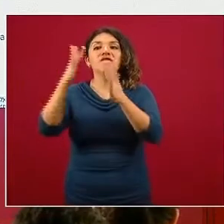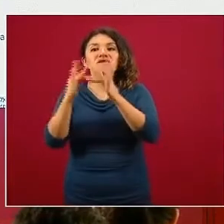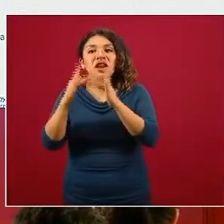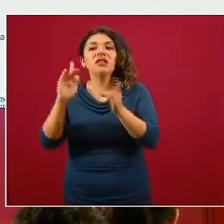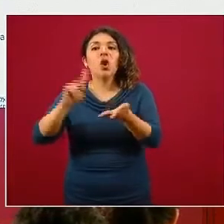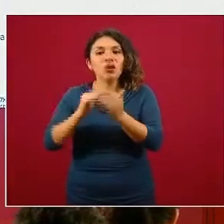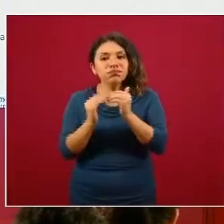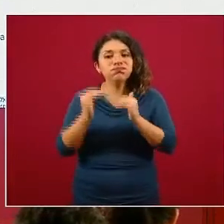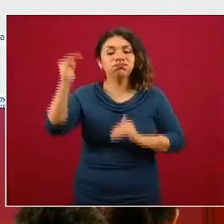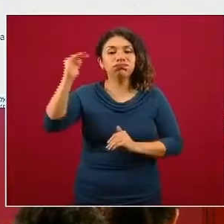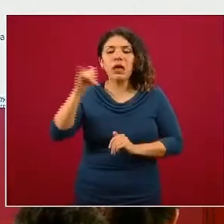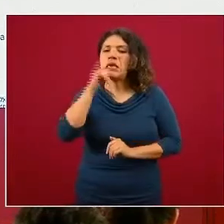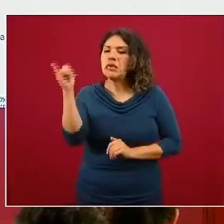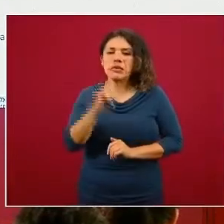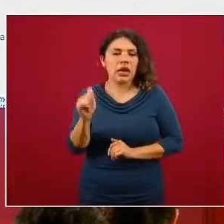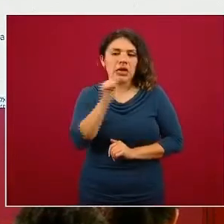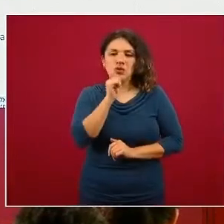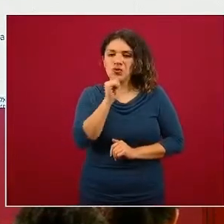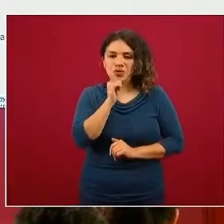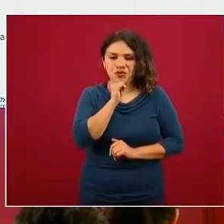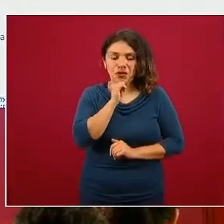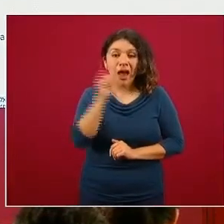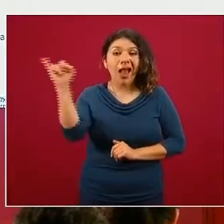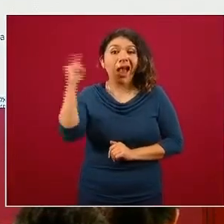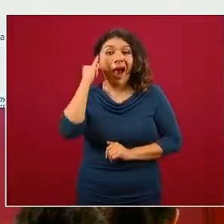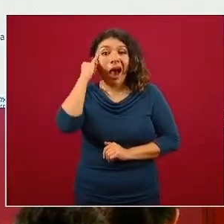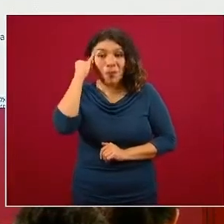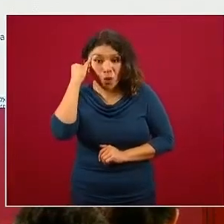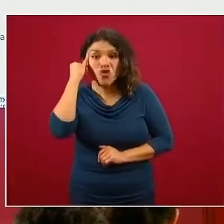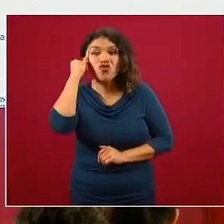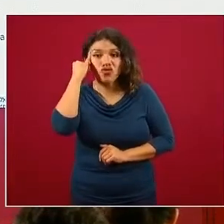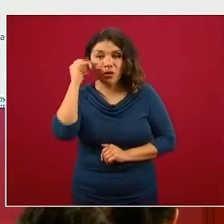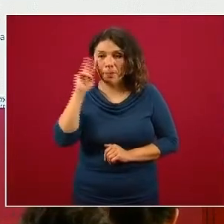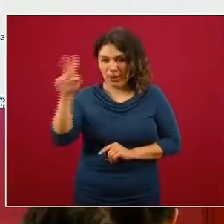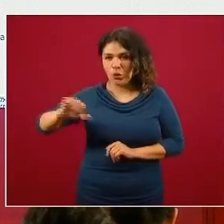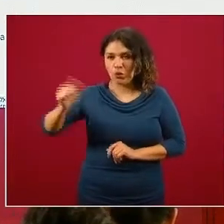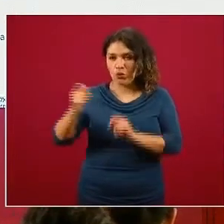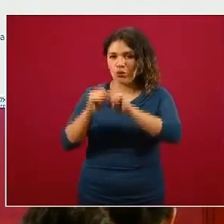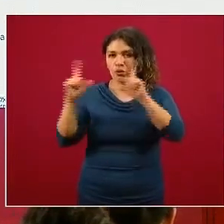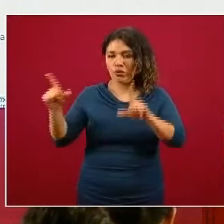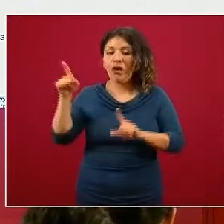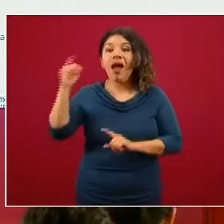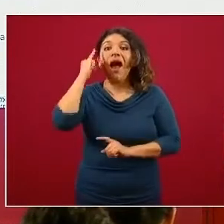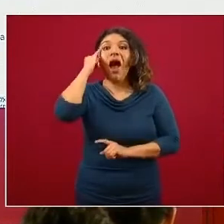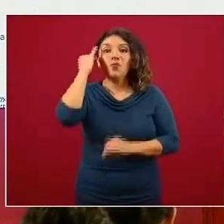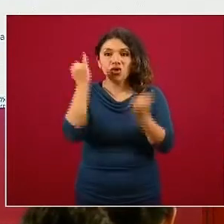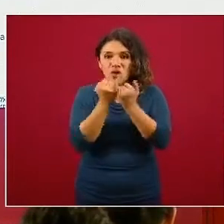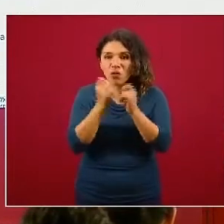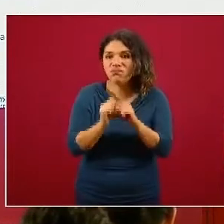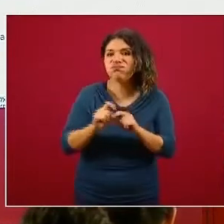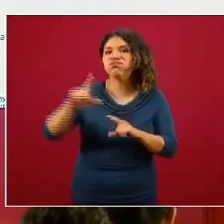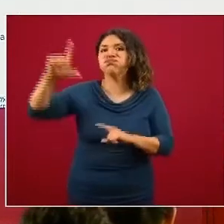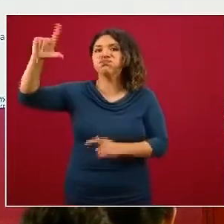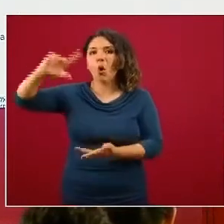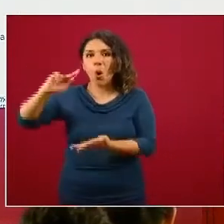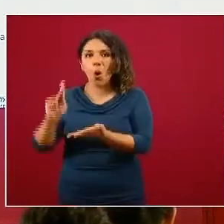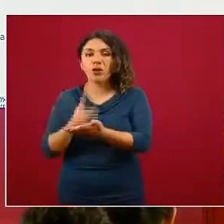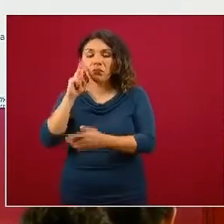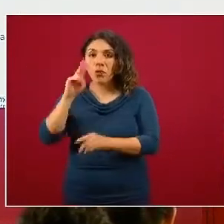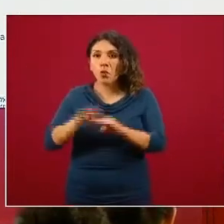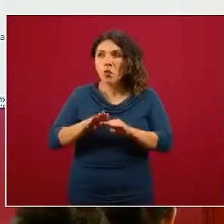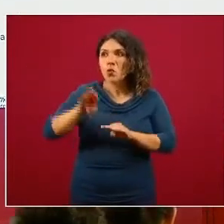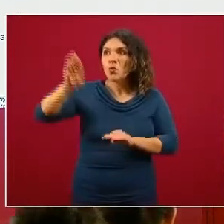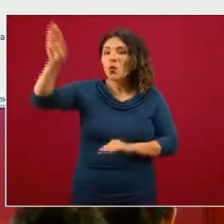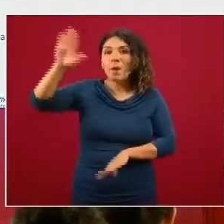rebrote, no en Italia, y en Japón, me parece que es la siguiente, también, como dijo la doctora de la Garza, se ve un rebrote